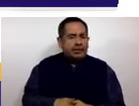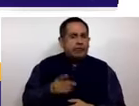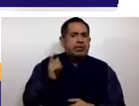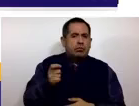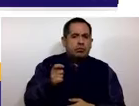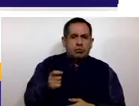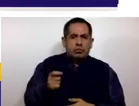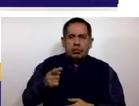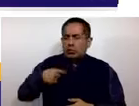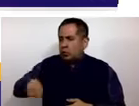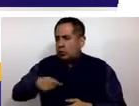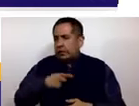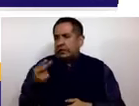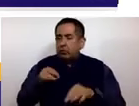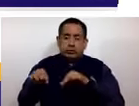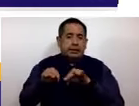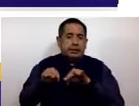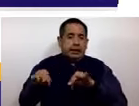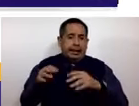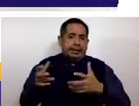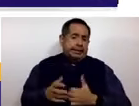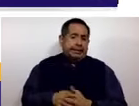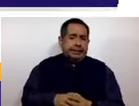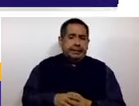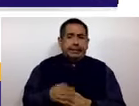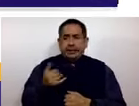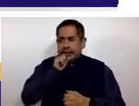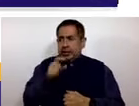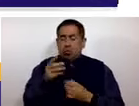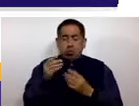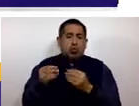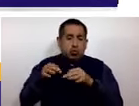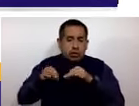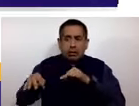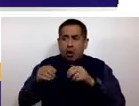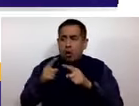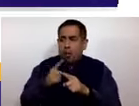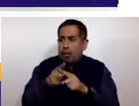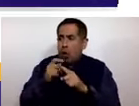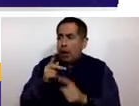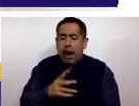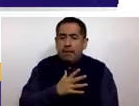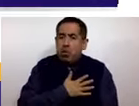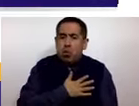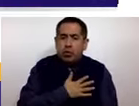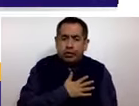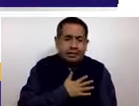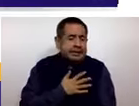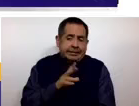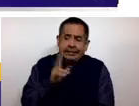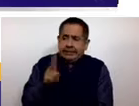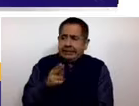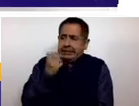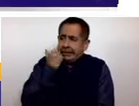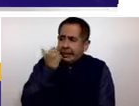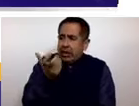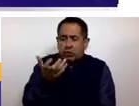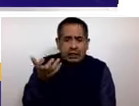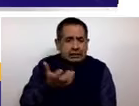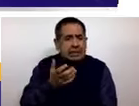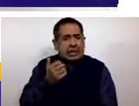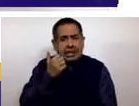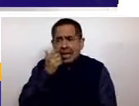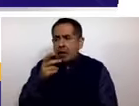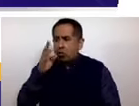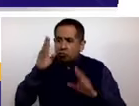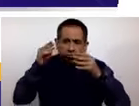necesitamos trabajar y muchos trabajamos por amor, porque estamos convencidas de qué es lo que queremos hacer y qué es nuestra vocación y